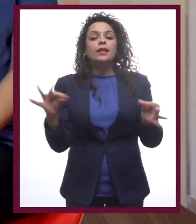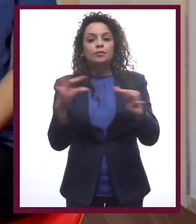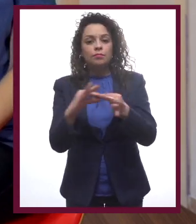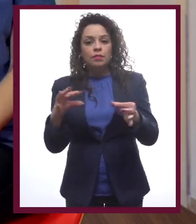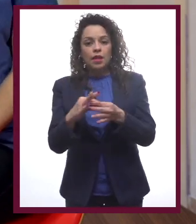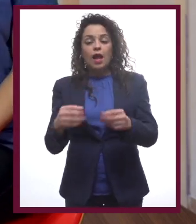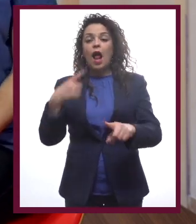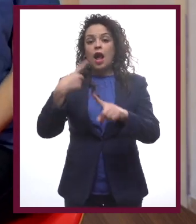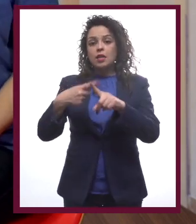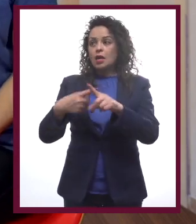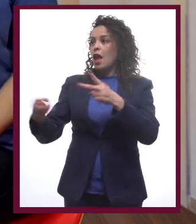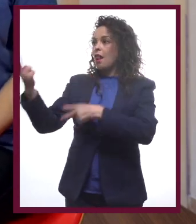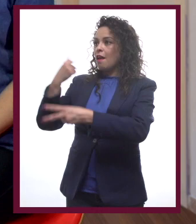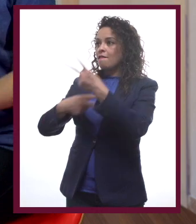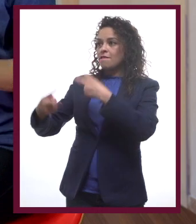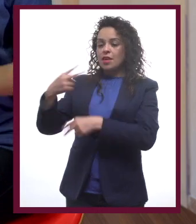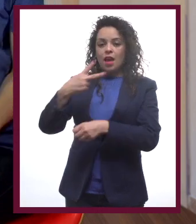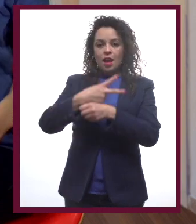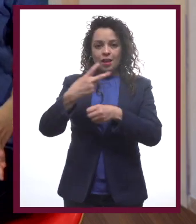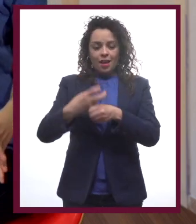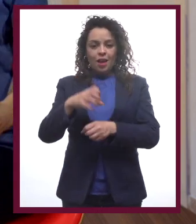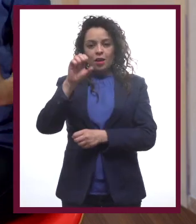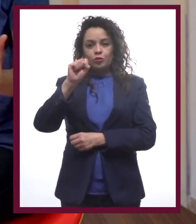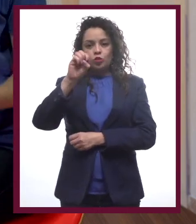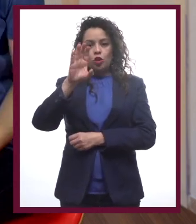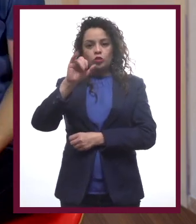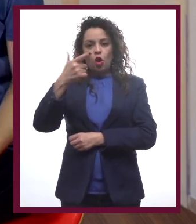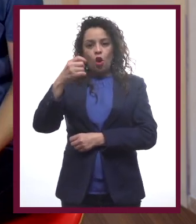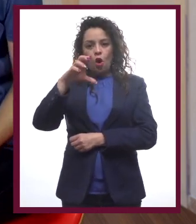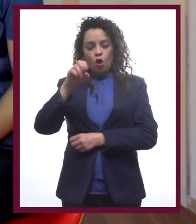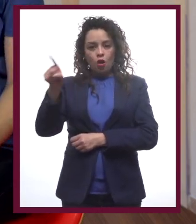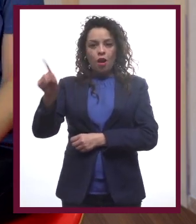para explicarlo tenemos como invitado al sociólogo,